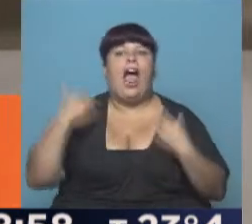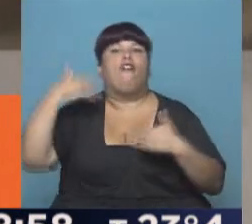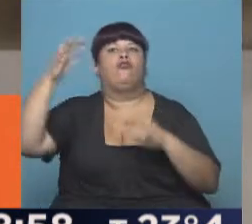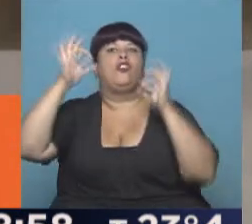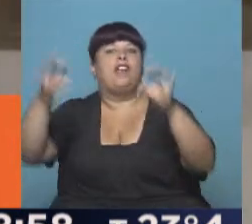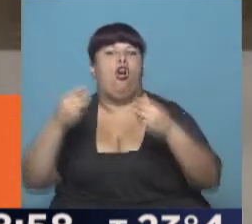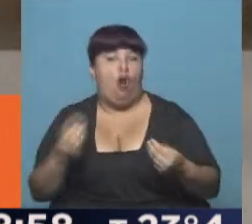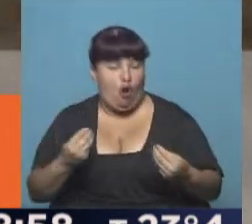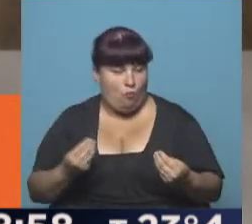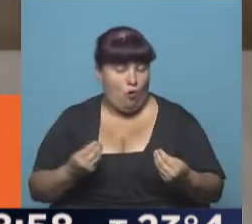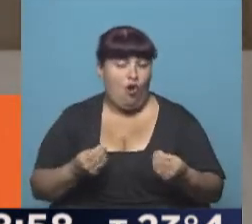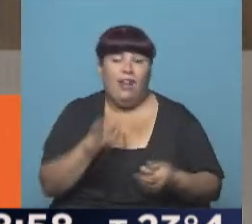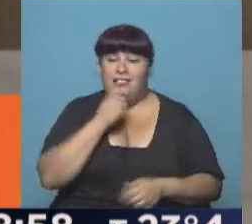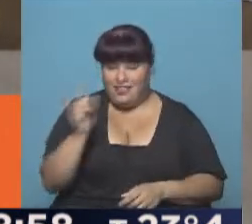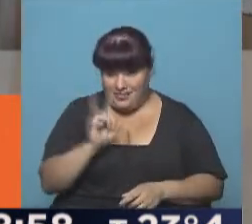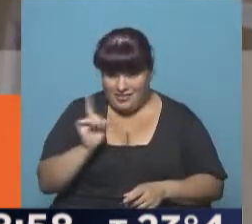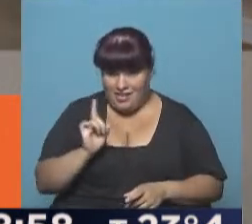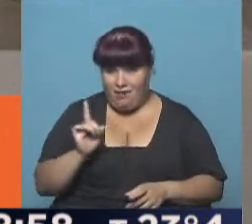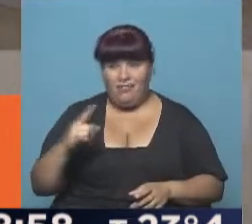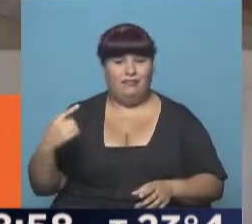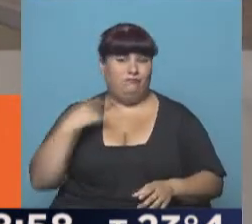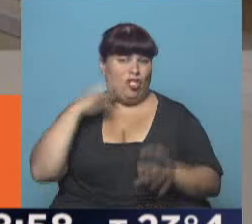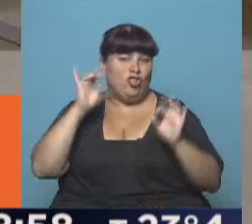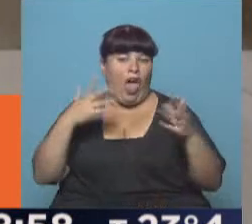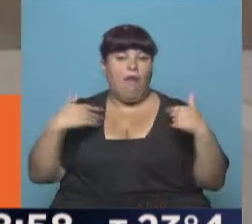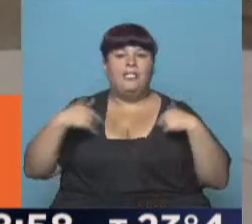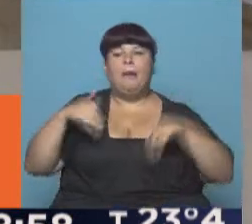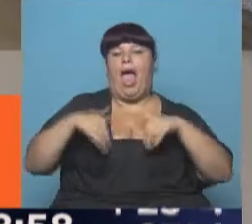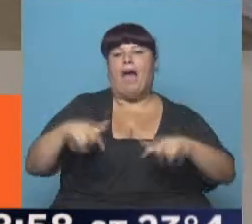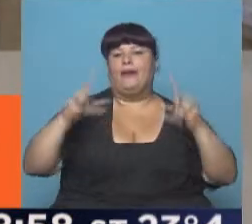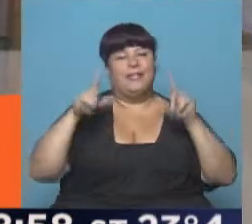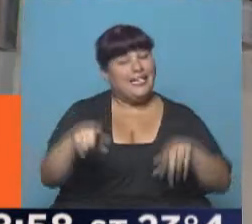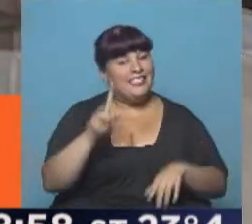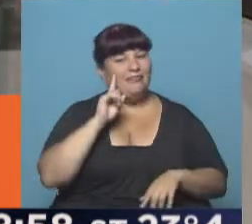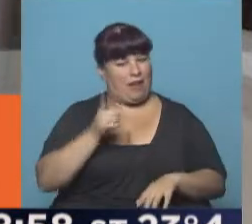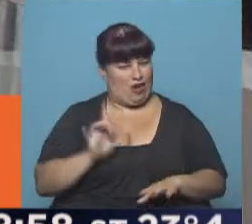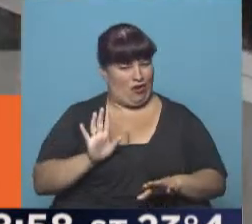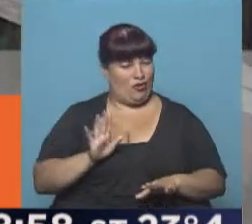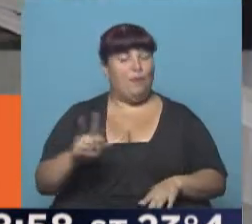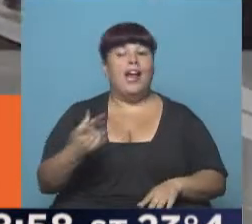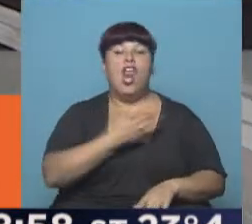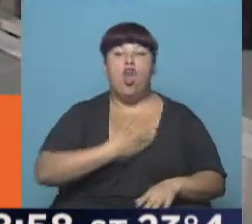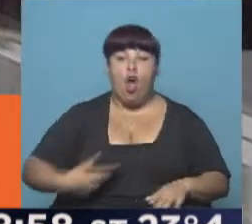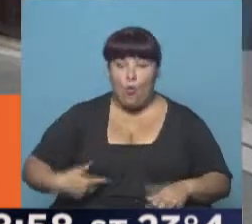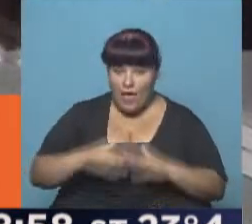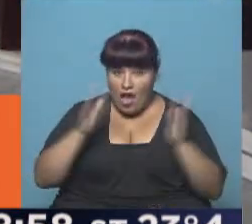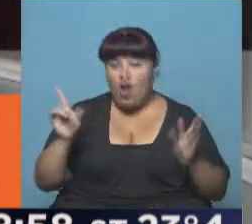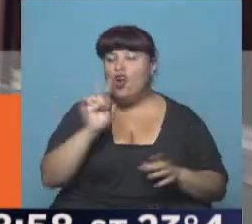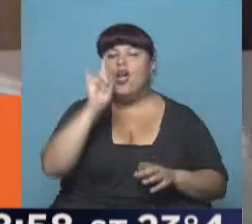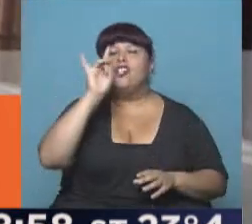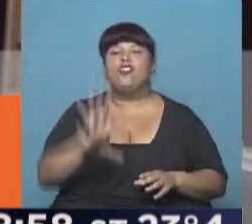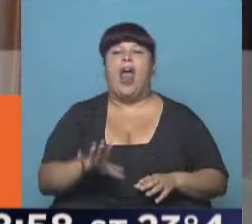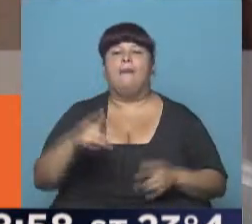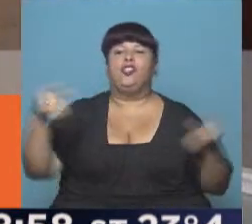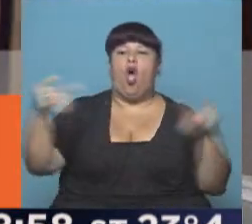queremos ir. Porque si no, nos vemos únicamente para las elecciones, y eso es peligroso, porque la gobernabilidad no solamente la